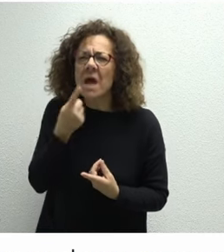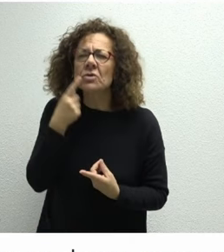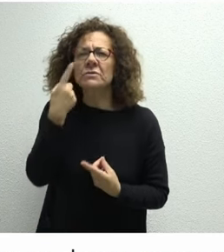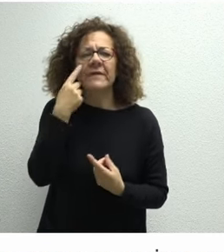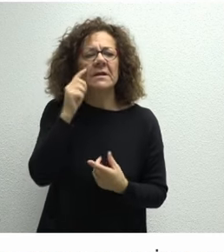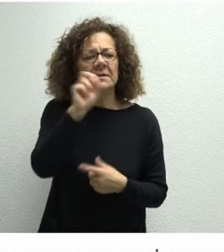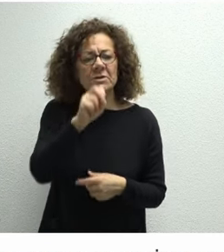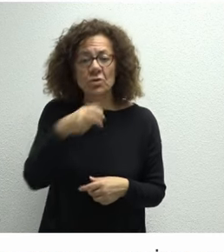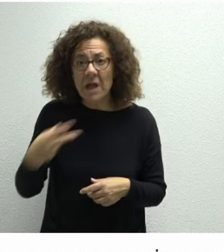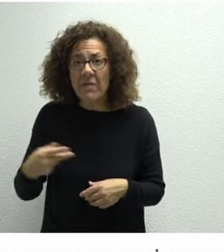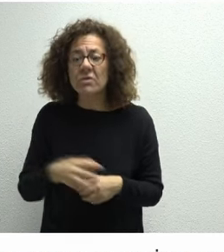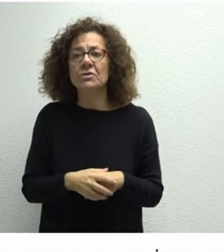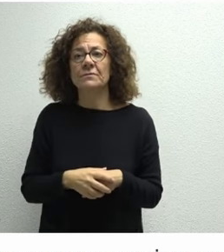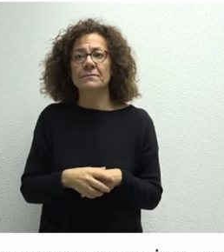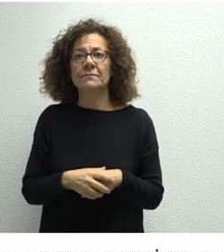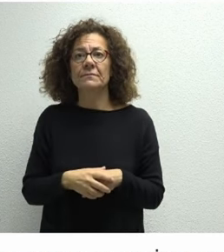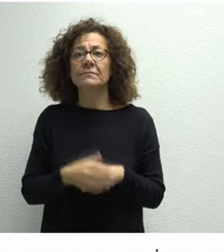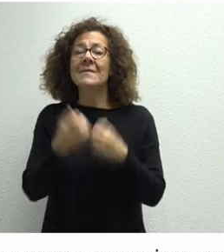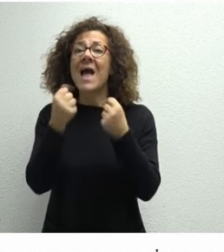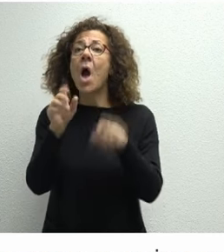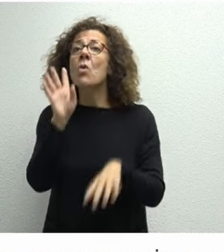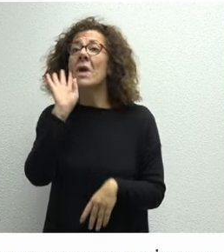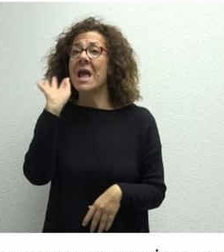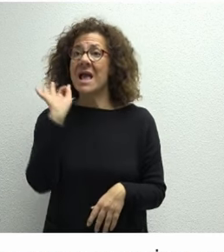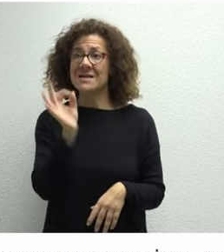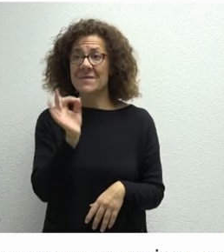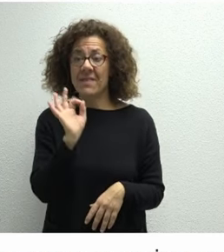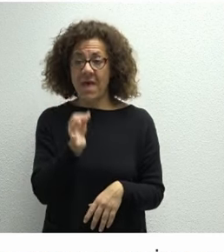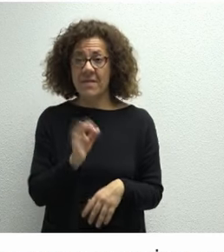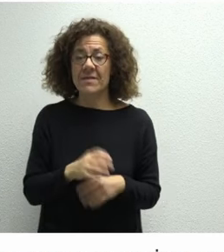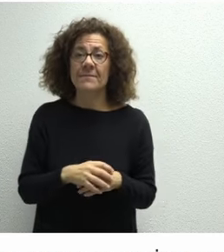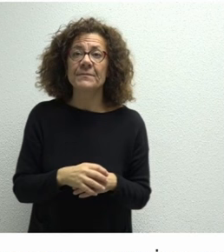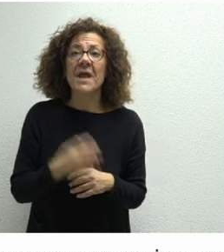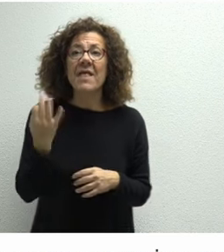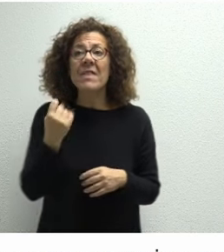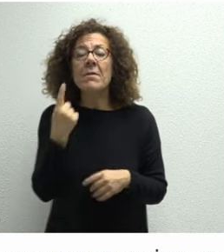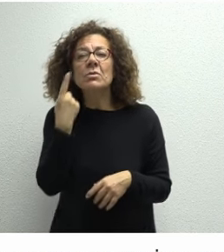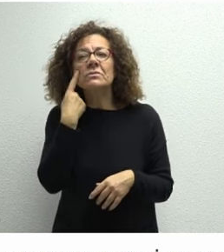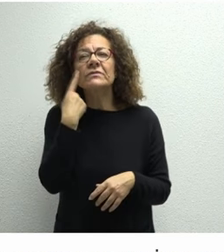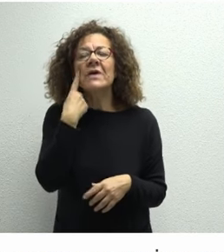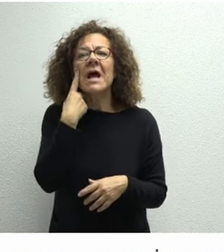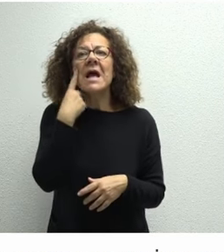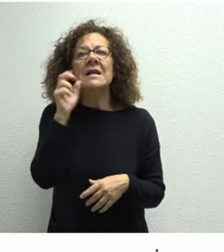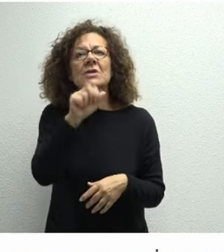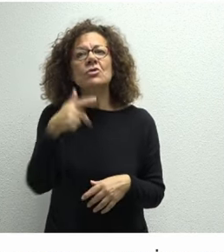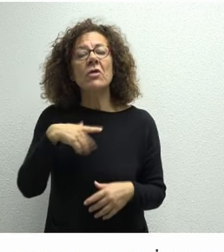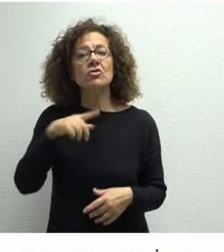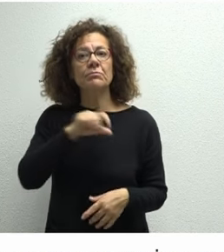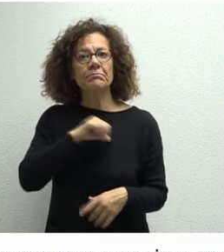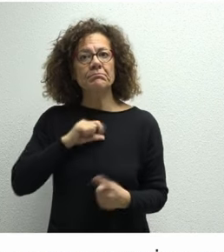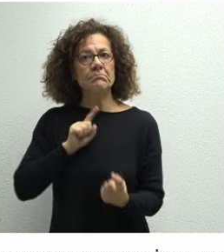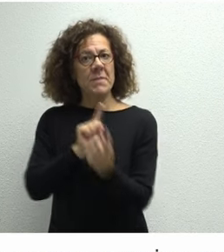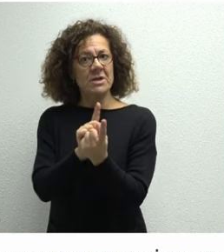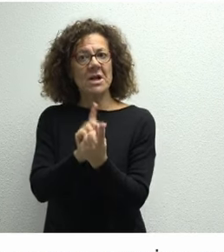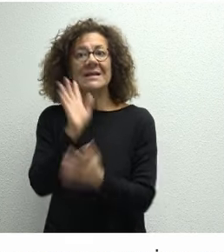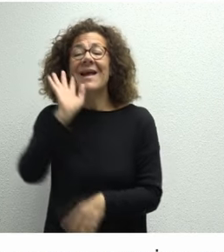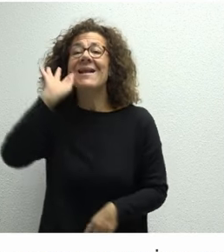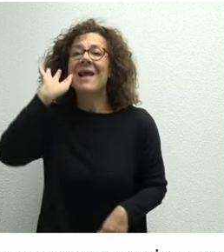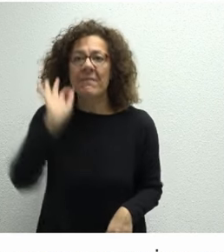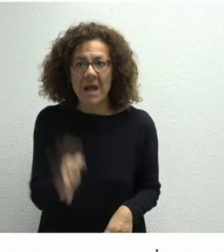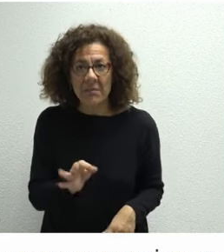resultados eh Aunque es verdad que tenemos que delimitar a resultados personales que son los que realmente